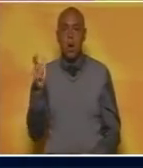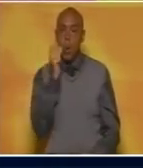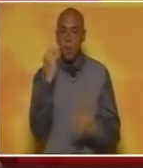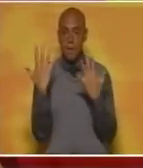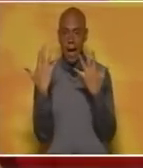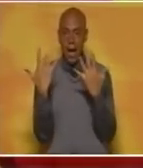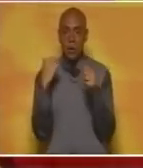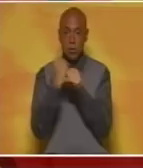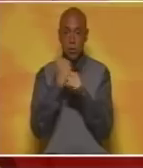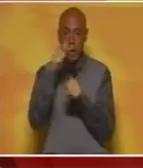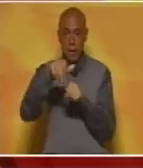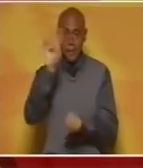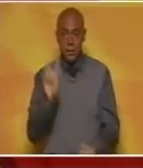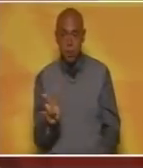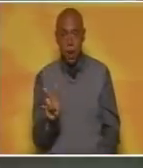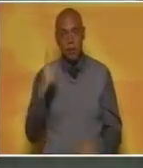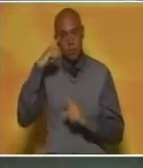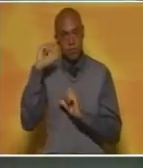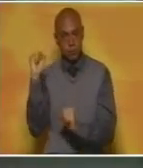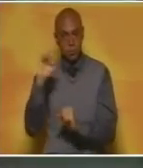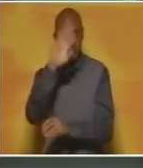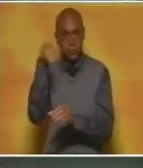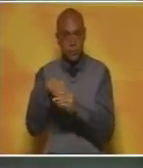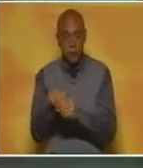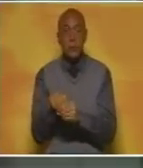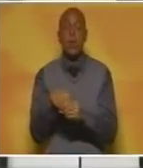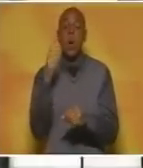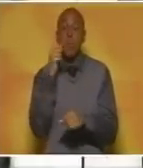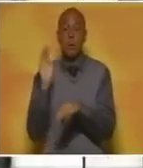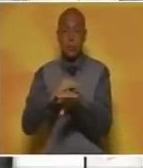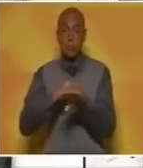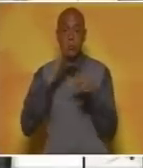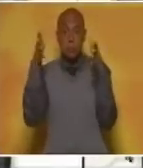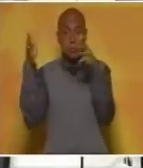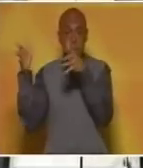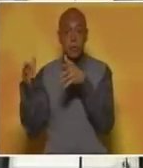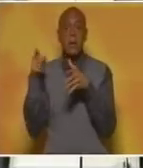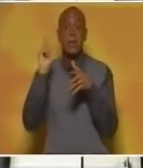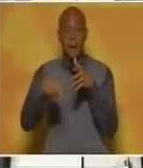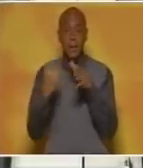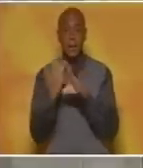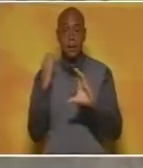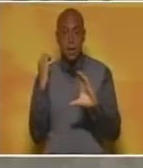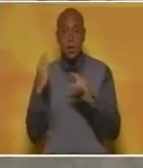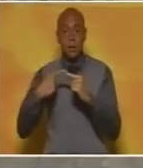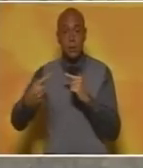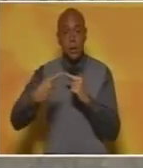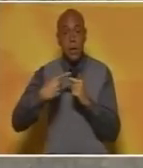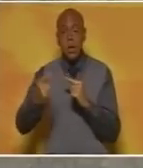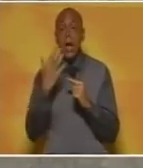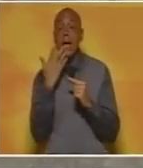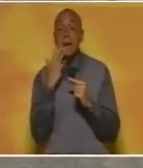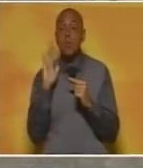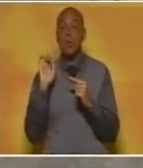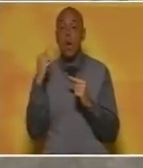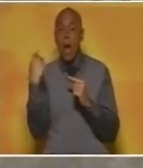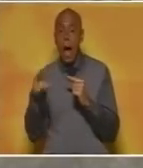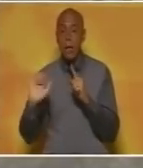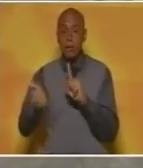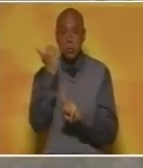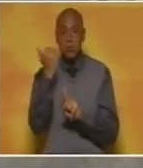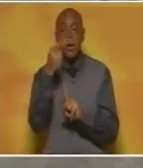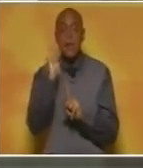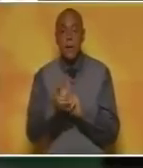obrera venezolana. El dirigente sindical recomendó a los usuarios del transporte público denunciar ante las oficinas